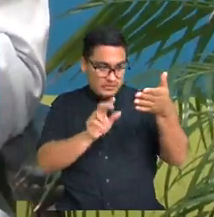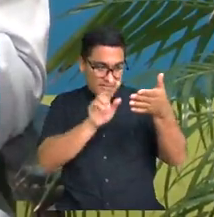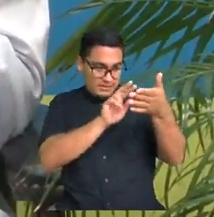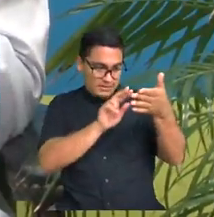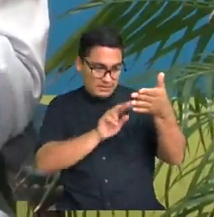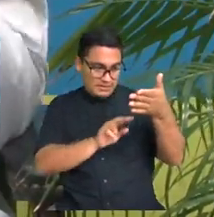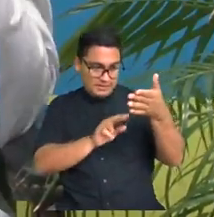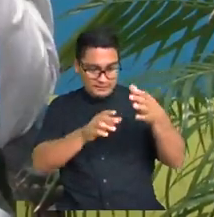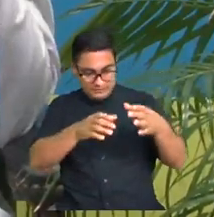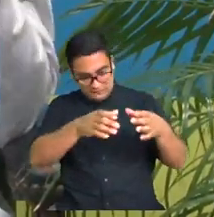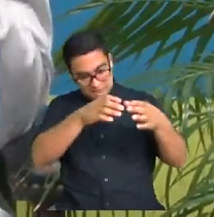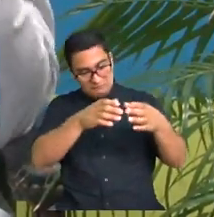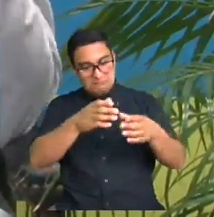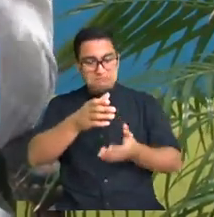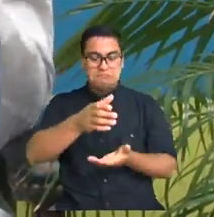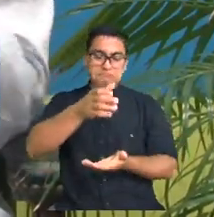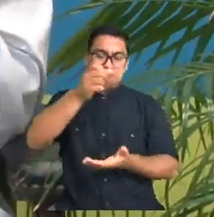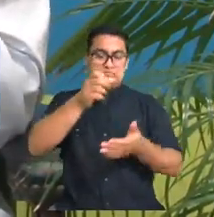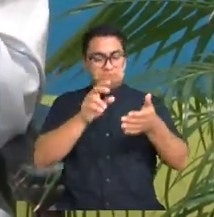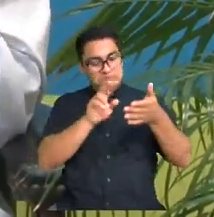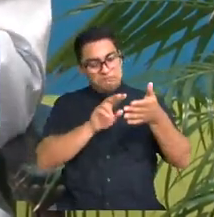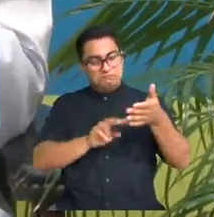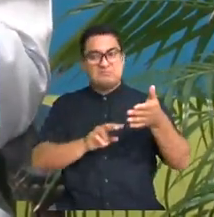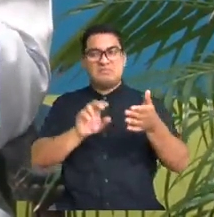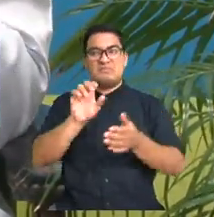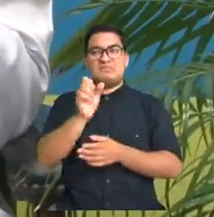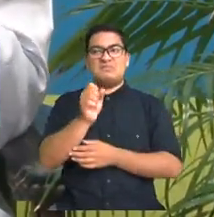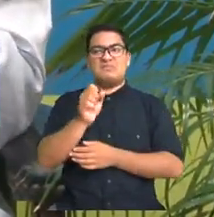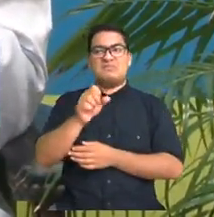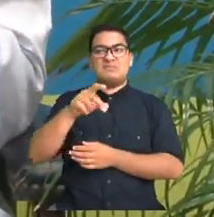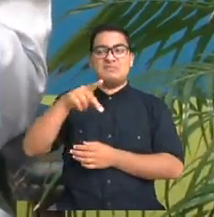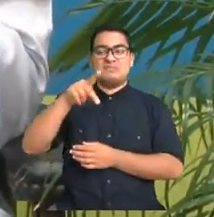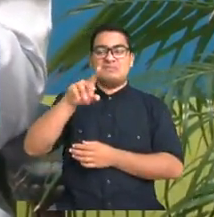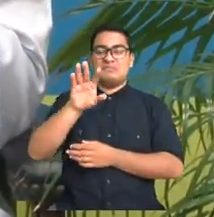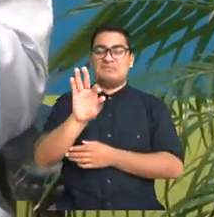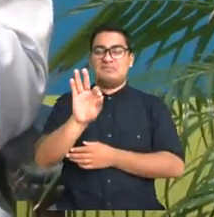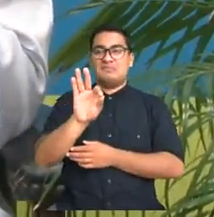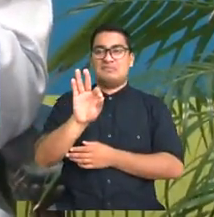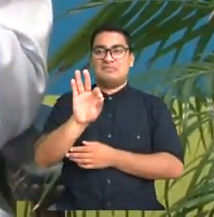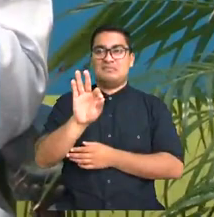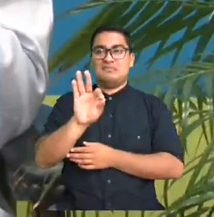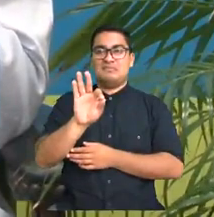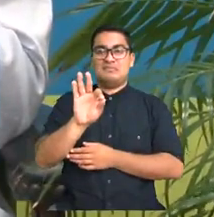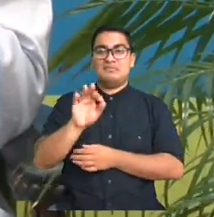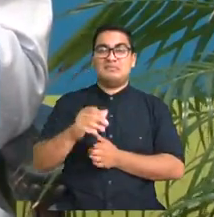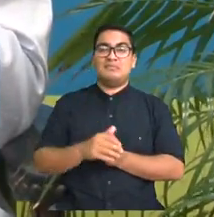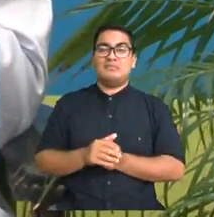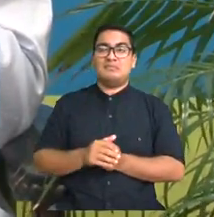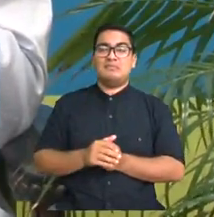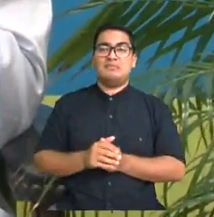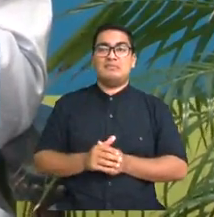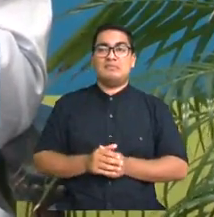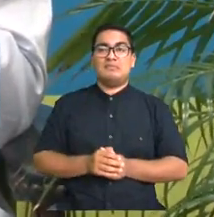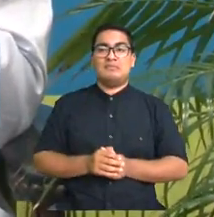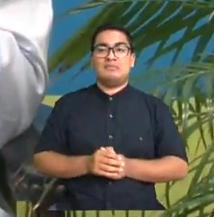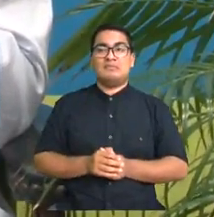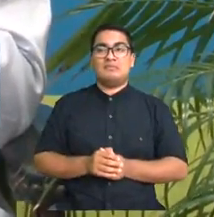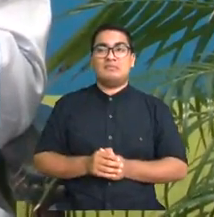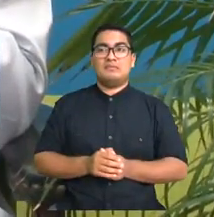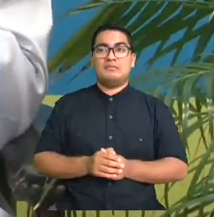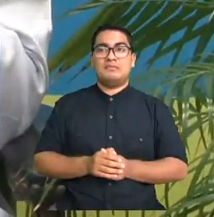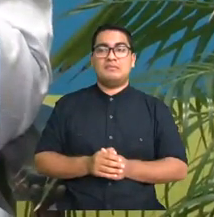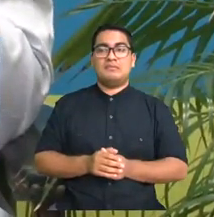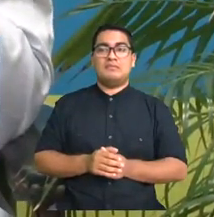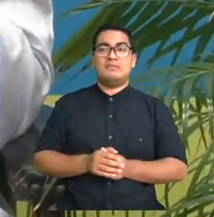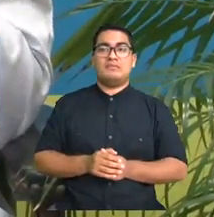etiqueta. Lo que le dicen SPF. Uh-huh. El SPF es el factor de protección solar. Entonces, el factor de protección